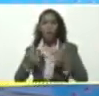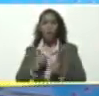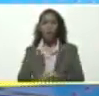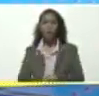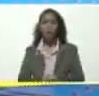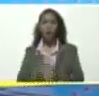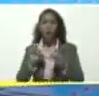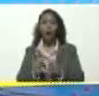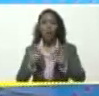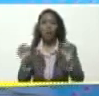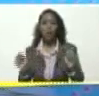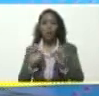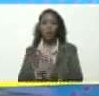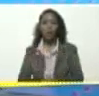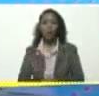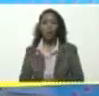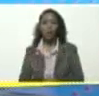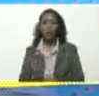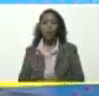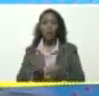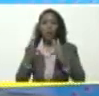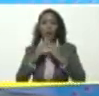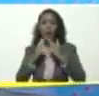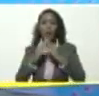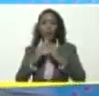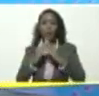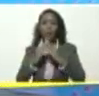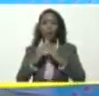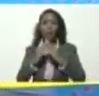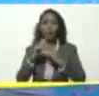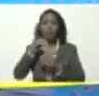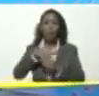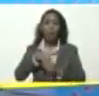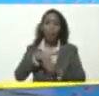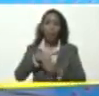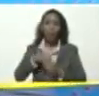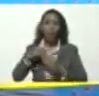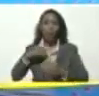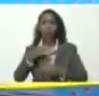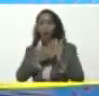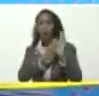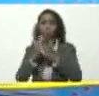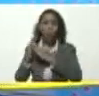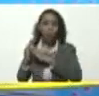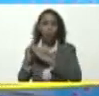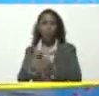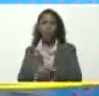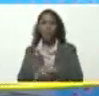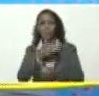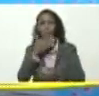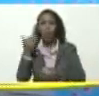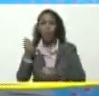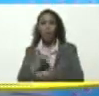la educación, la vivienda, el hábitat, la comunidad, para